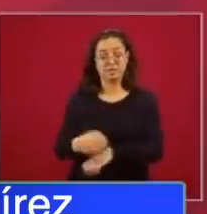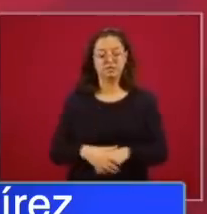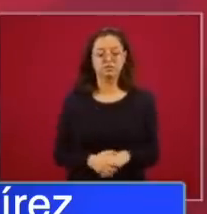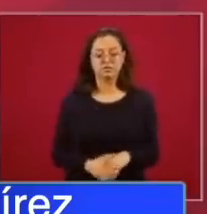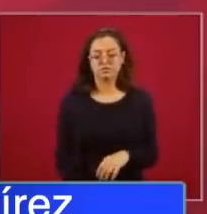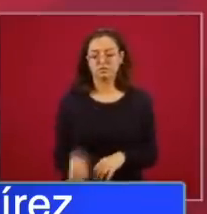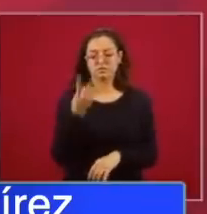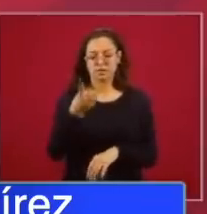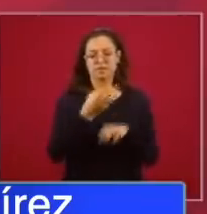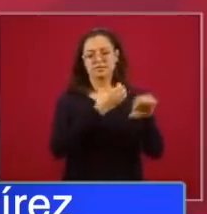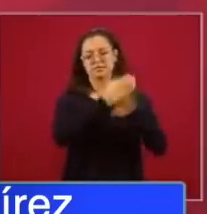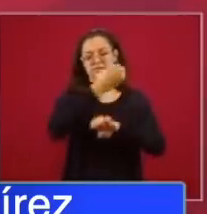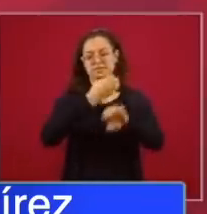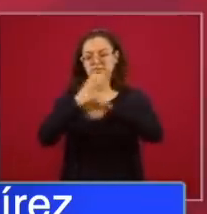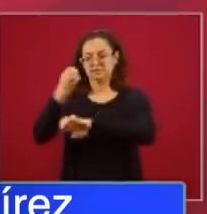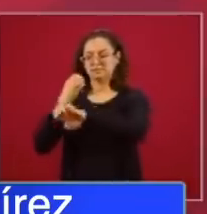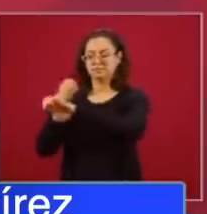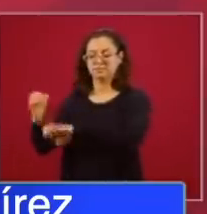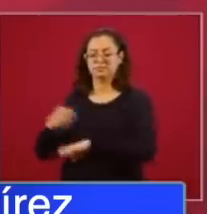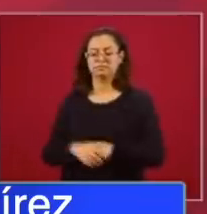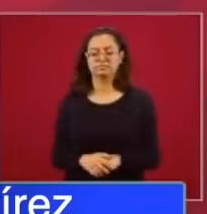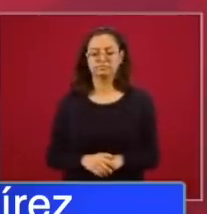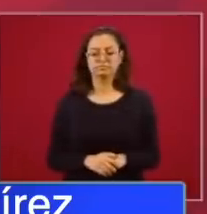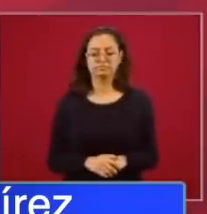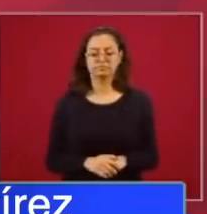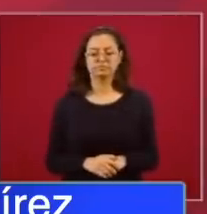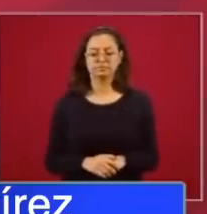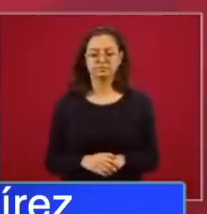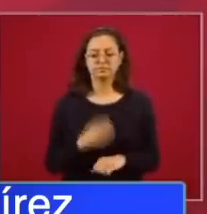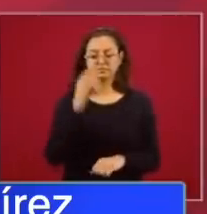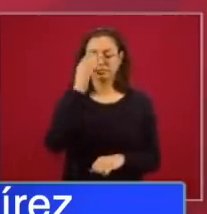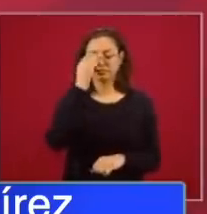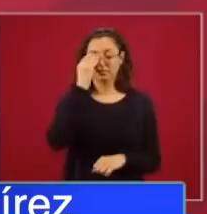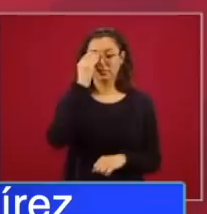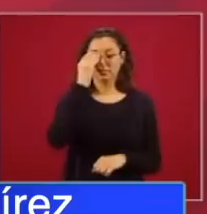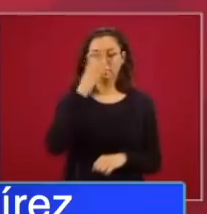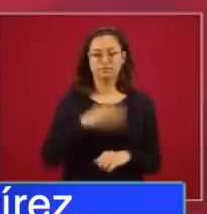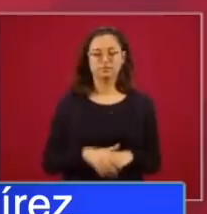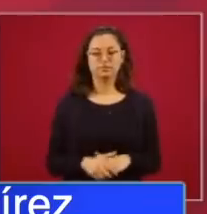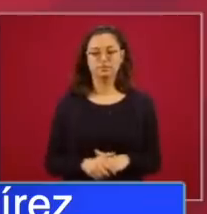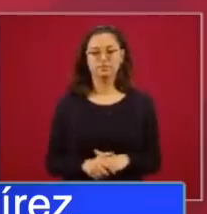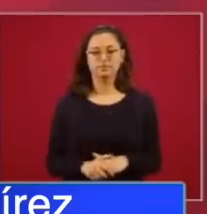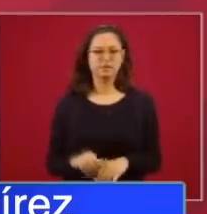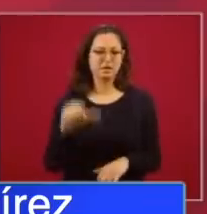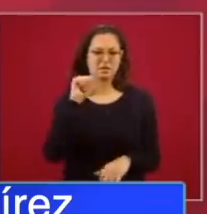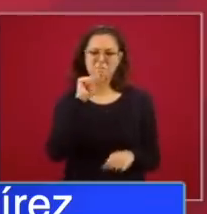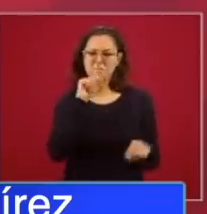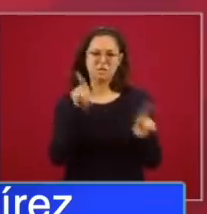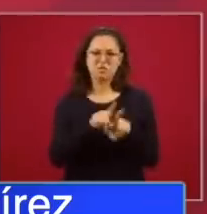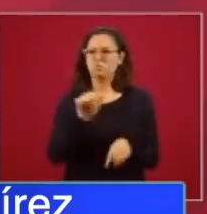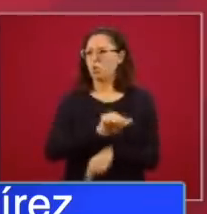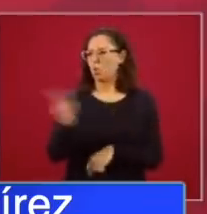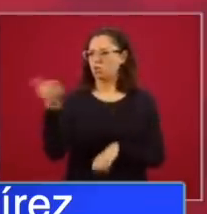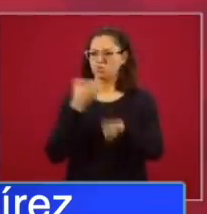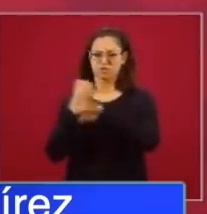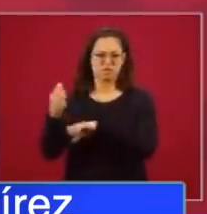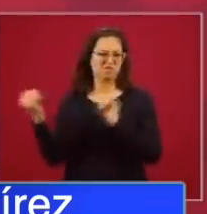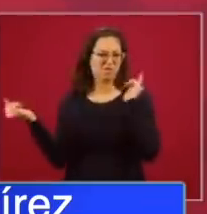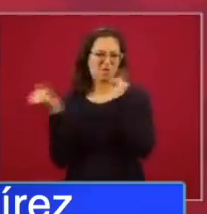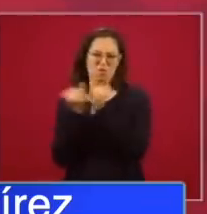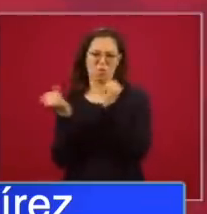los tres estados. Como lo hacemos también cuando vamos a otro estado, se